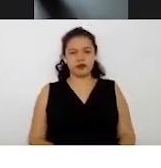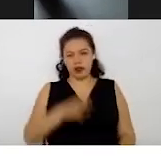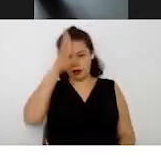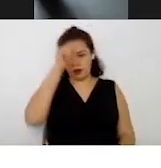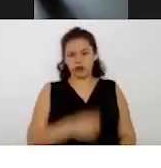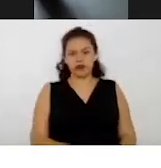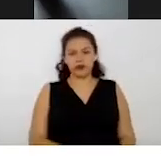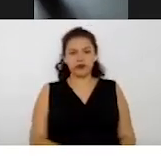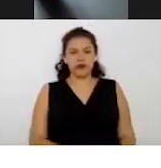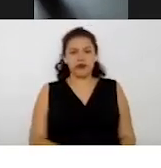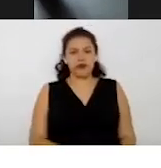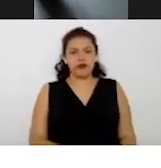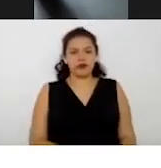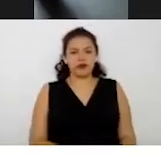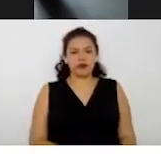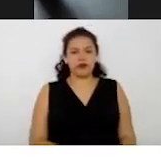Ahora bien,